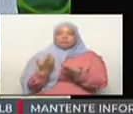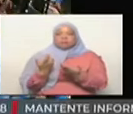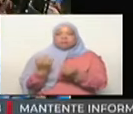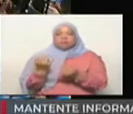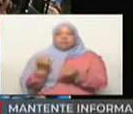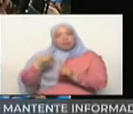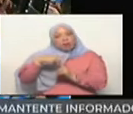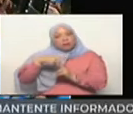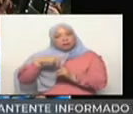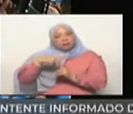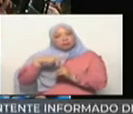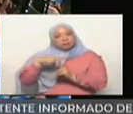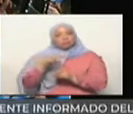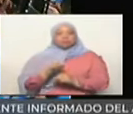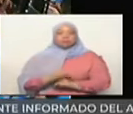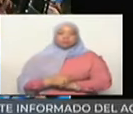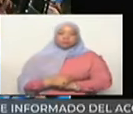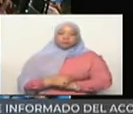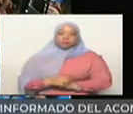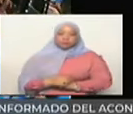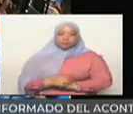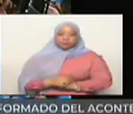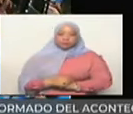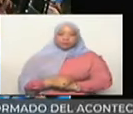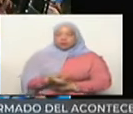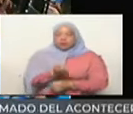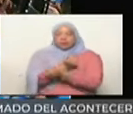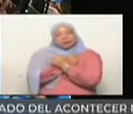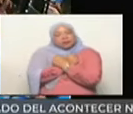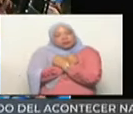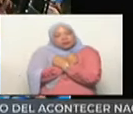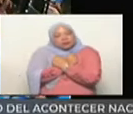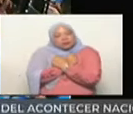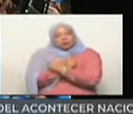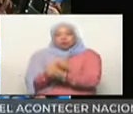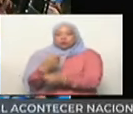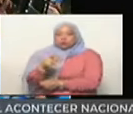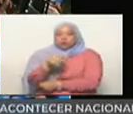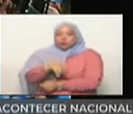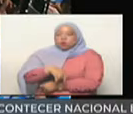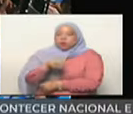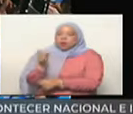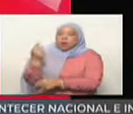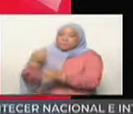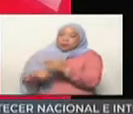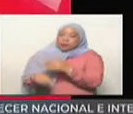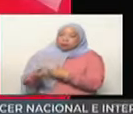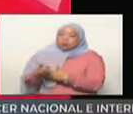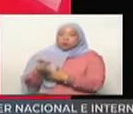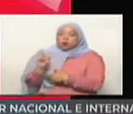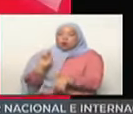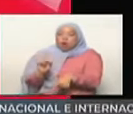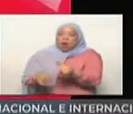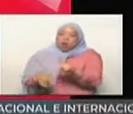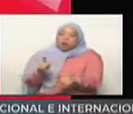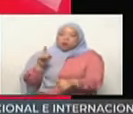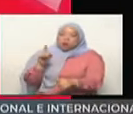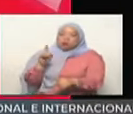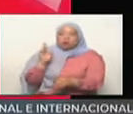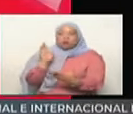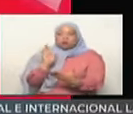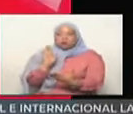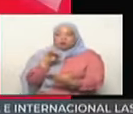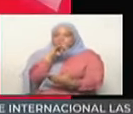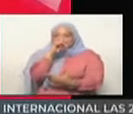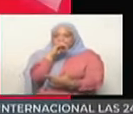Bueno, realmente fue una campaña llena de amor. No exenta de peligro. Algún día se escribirá Alfred